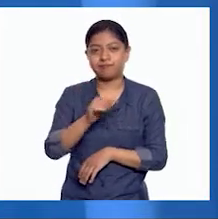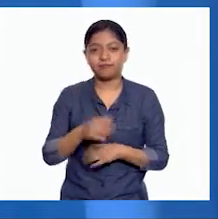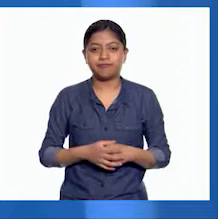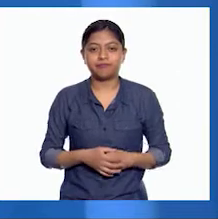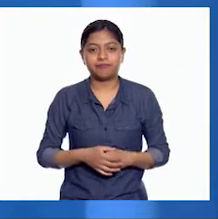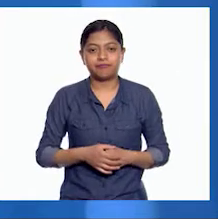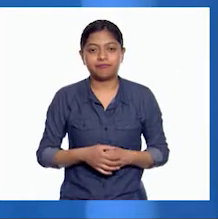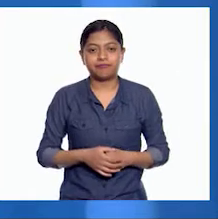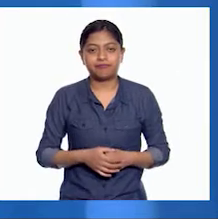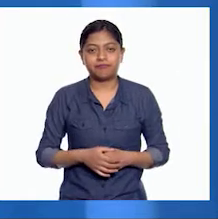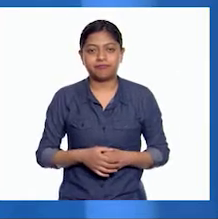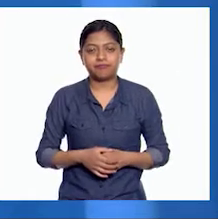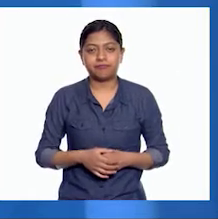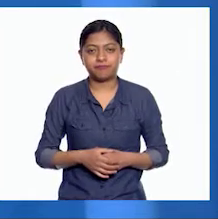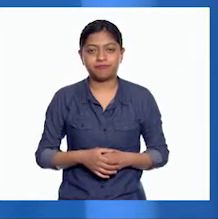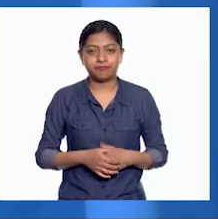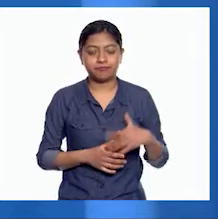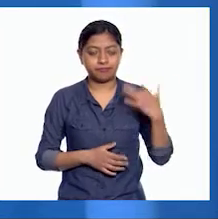doble de 10.